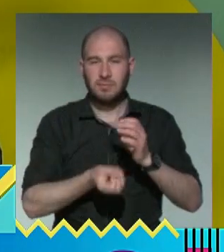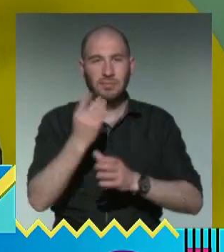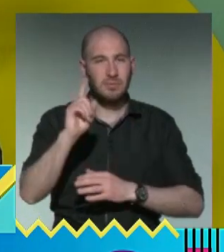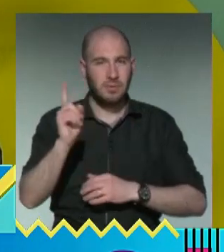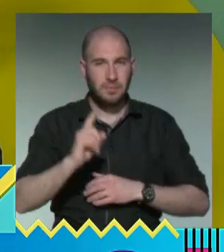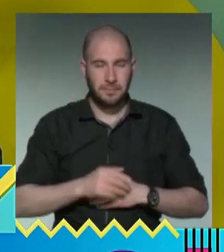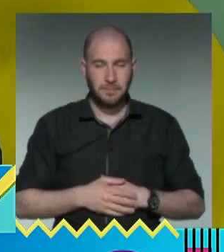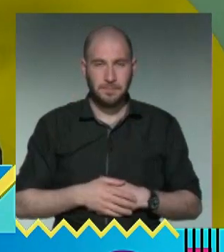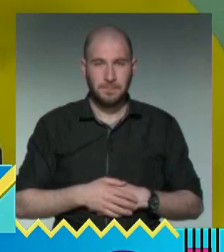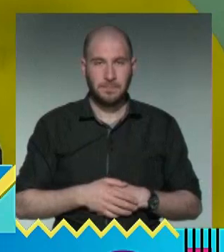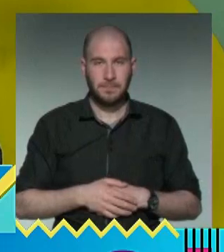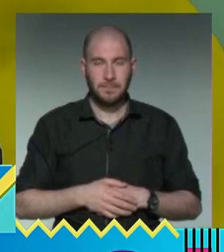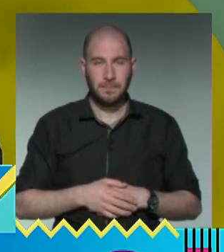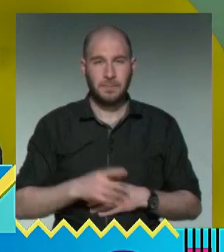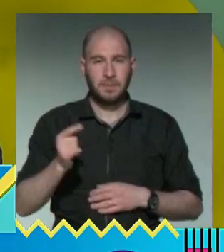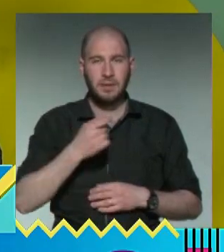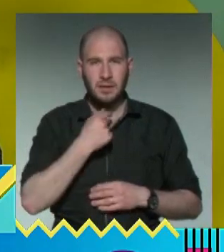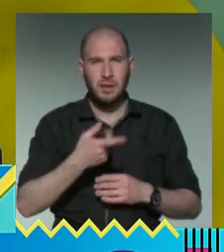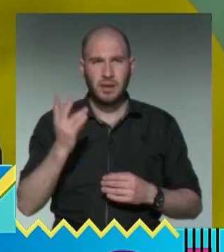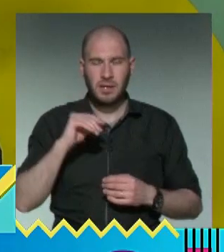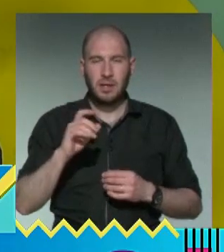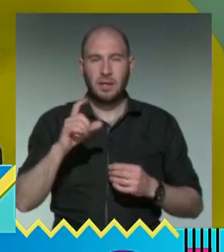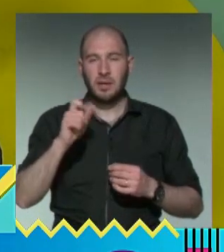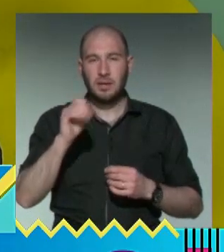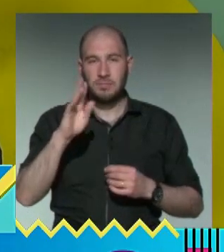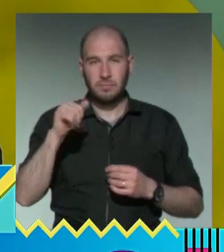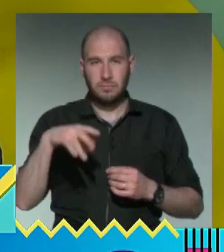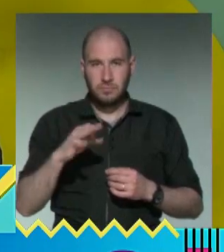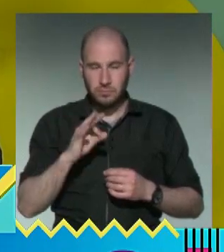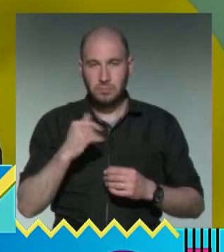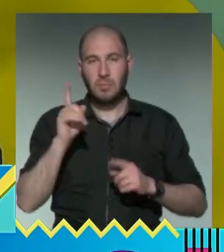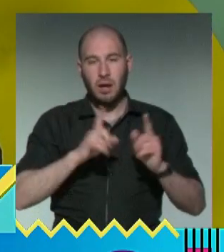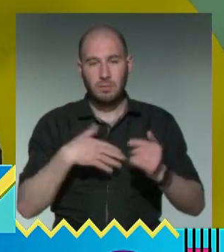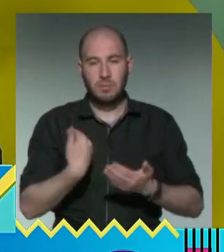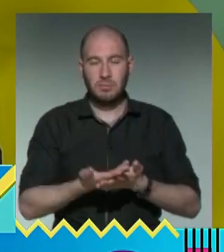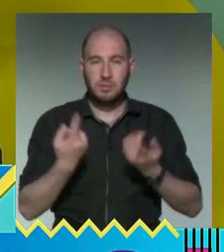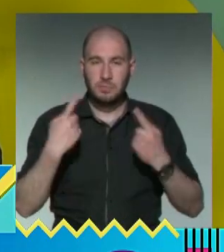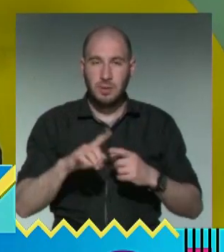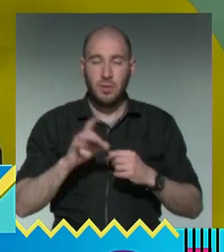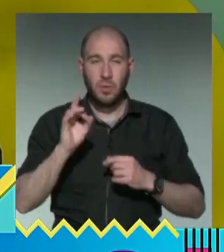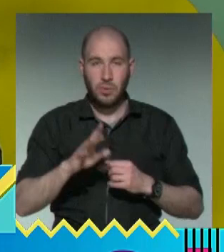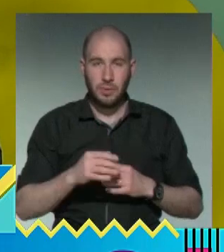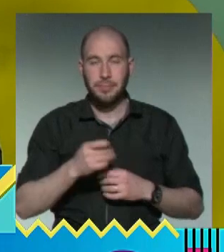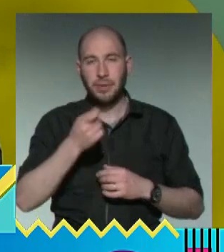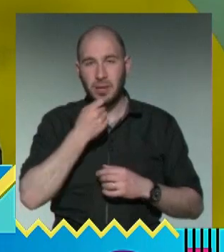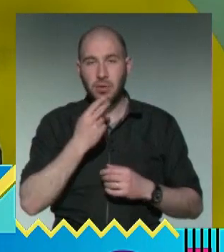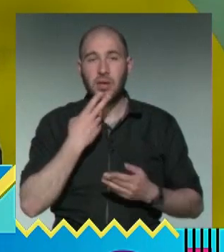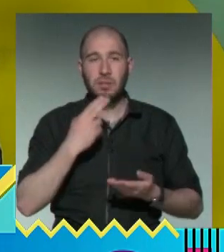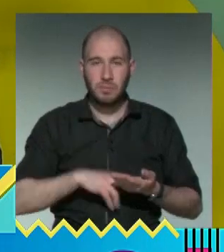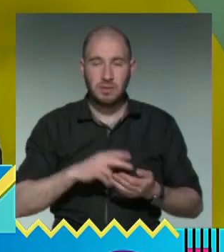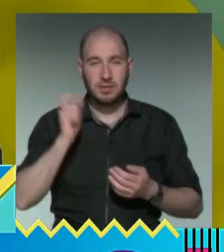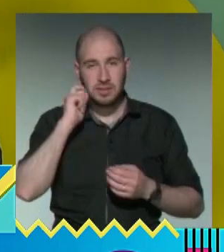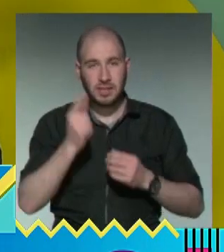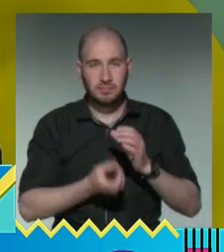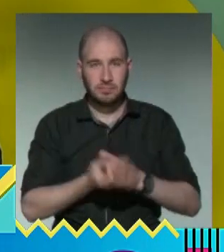invernadero. Entonces hubo un intento con los bonos de carbono, algunas propuestas, pero simplemente si se pusiera, por ejemplo, un impuesto a la